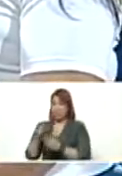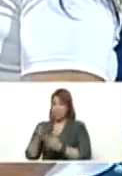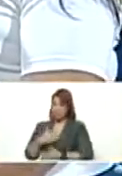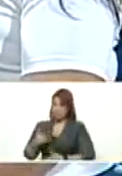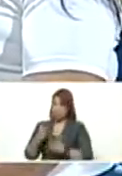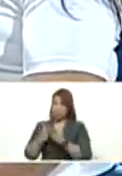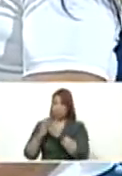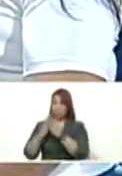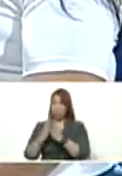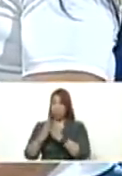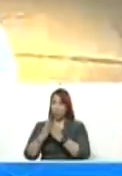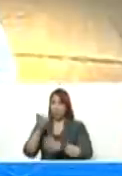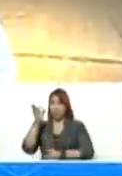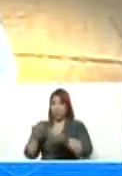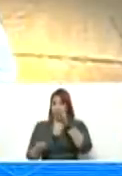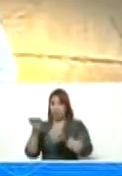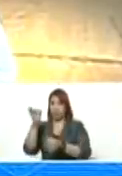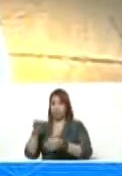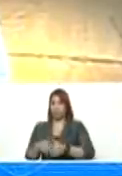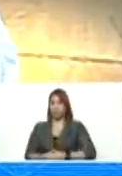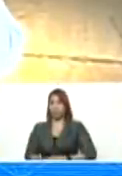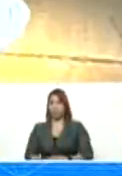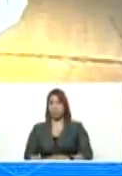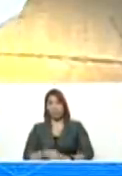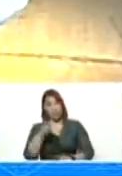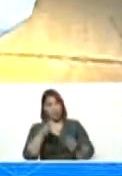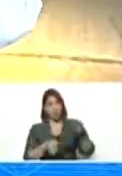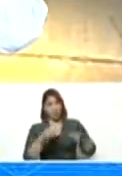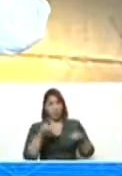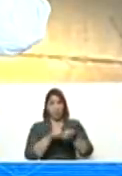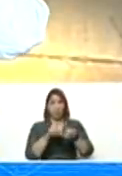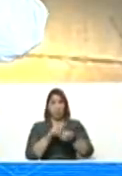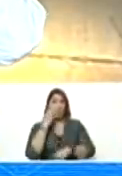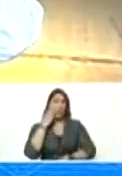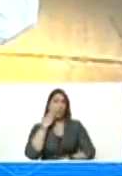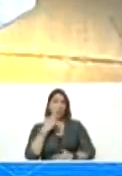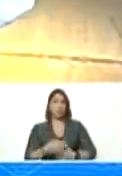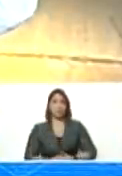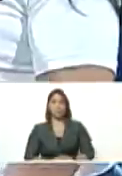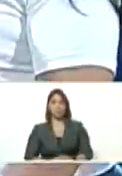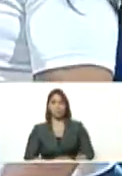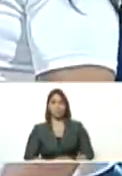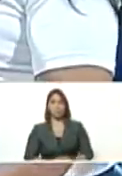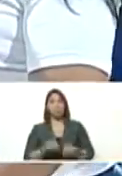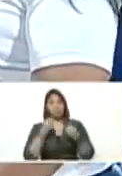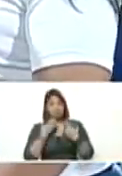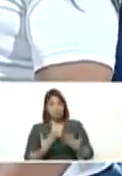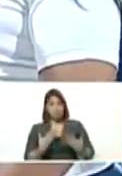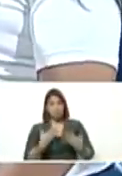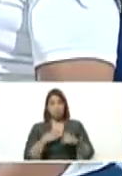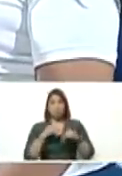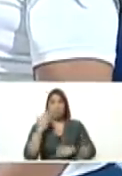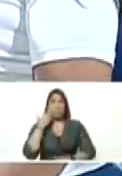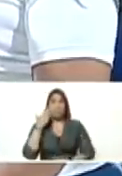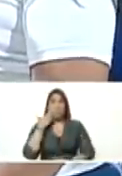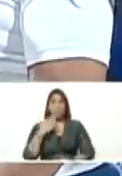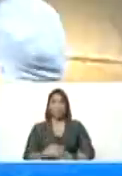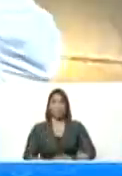estudiar leyes. ¿Leyes? ¿Abogada como la madre? Así es. Ah, muy bien. Pero la madre es